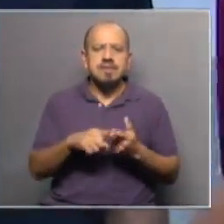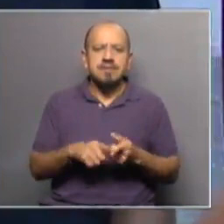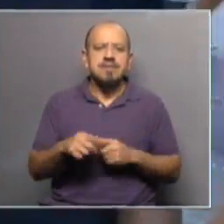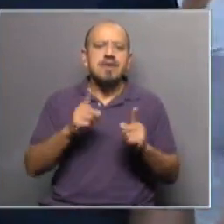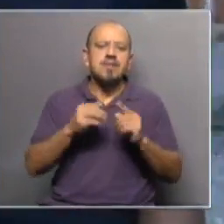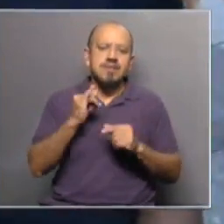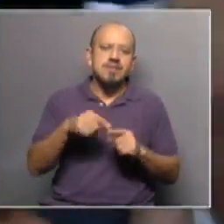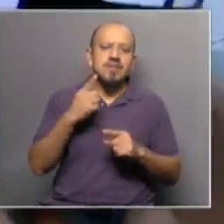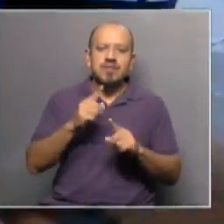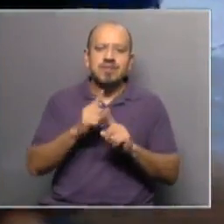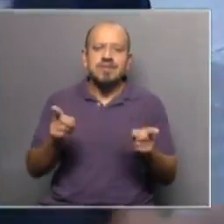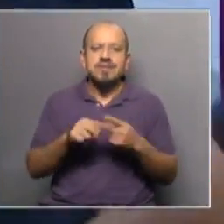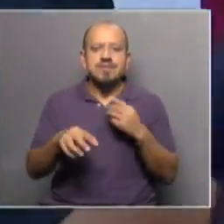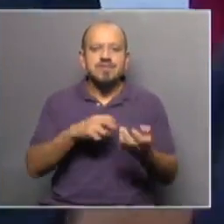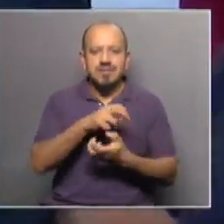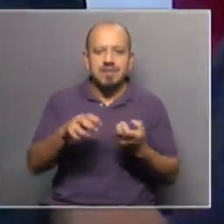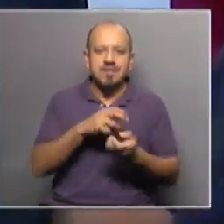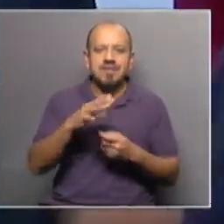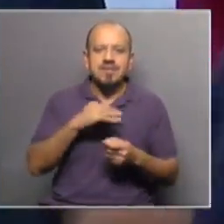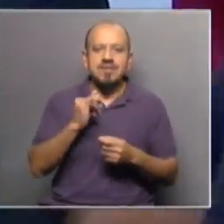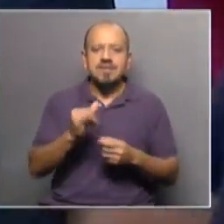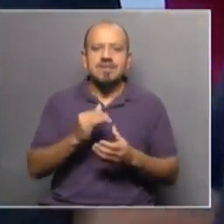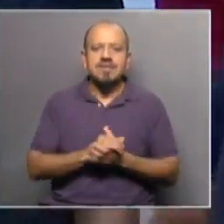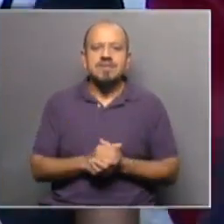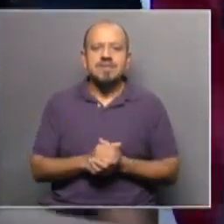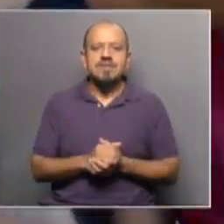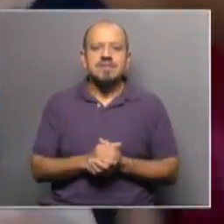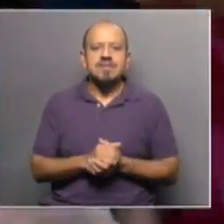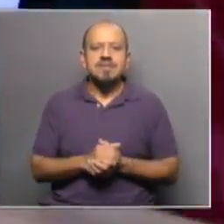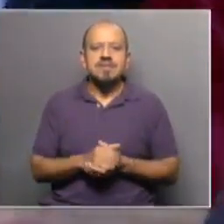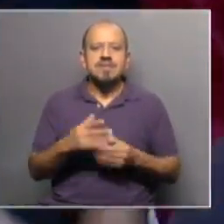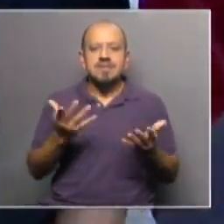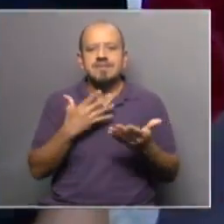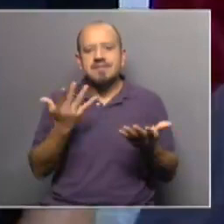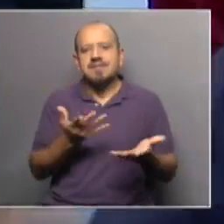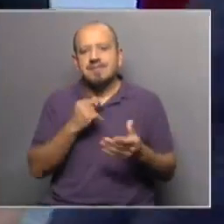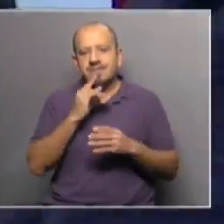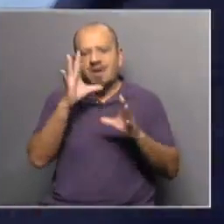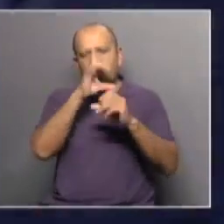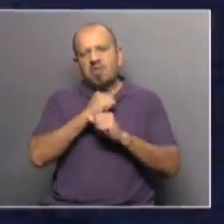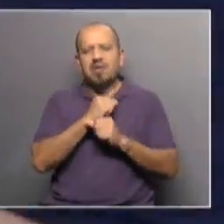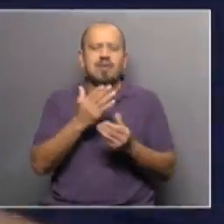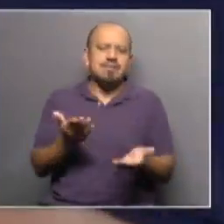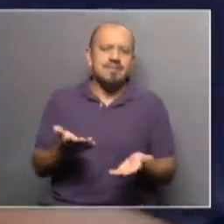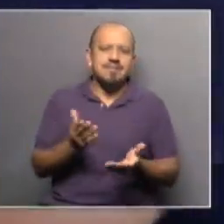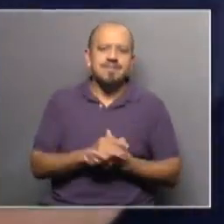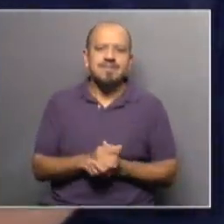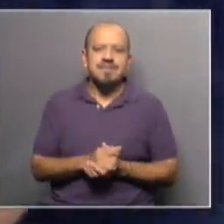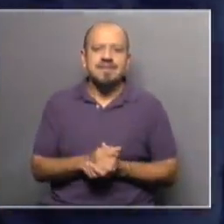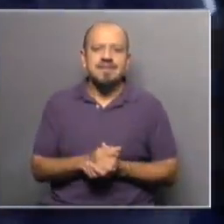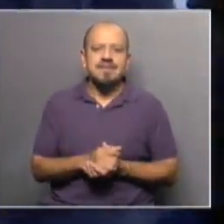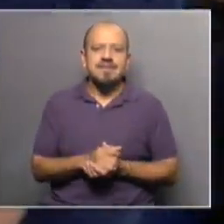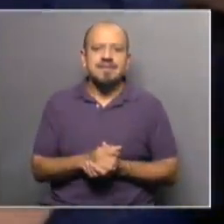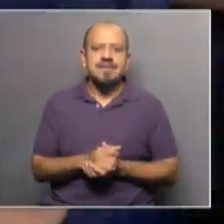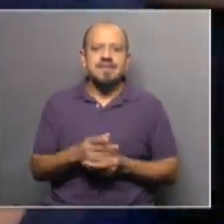sí, otros no. Hay un poco de relajo ahí, ¿no? Un poco sí. Sí, sí. Y si no sería aburrido. Sí, obviamente, sí, claro. Sí, sí. Oh,